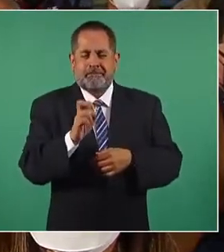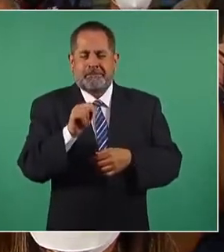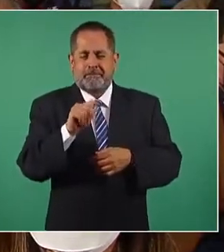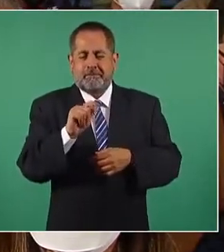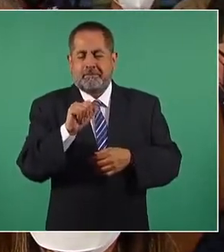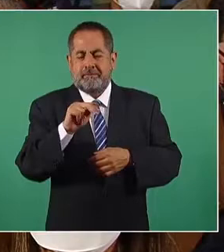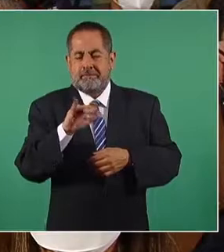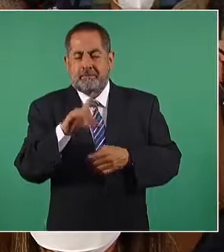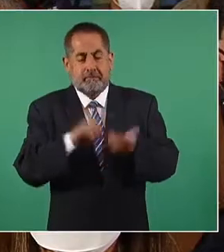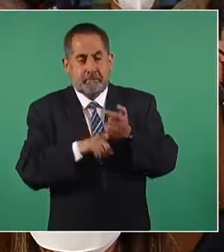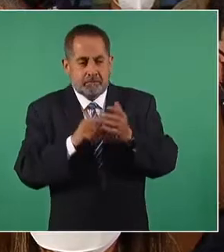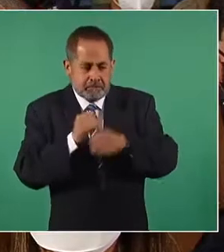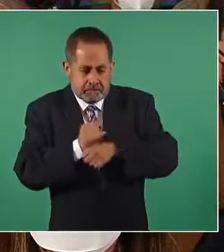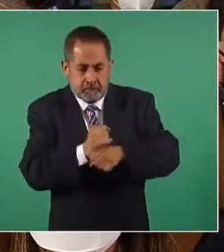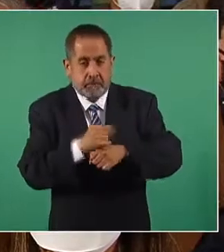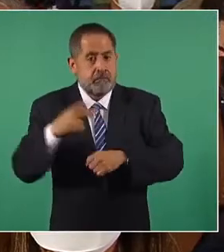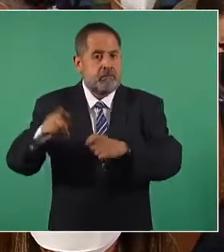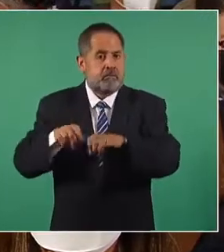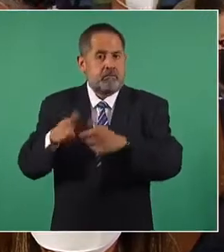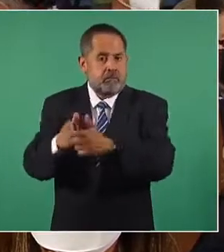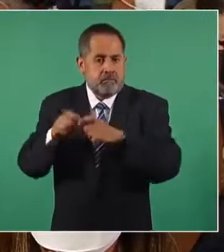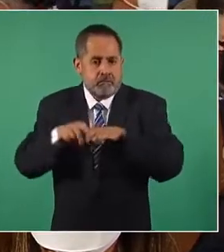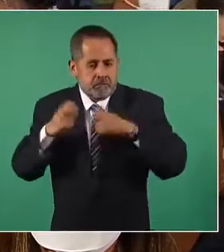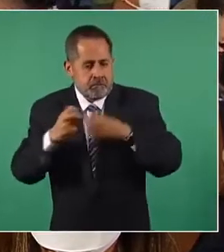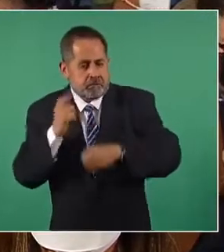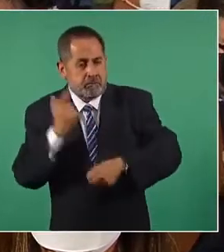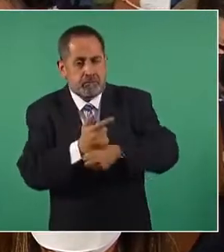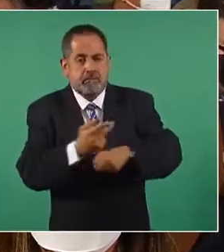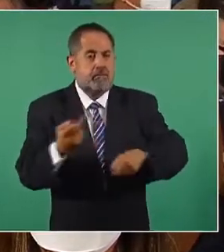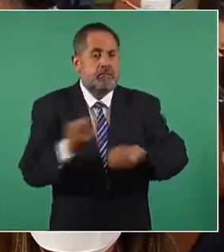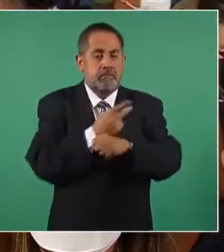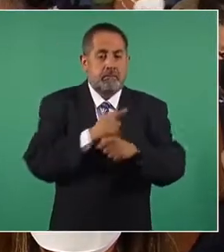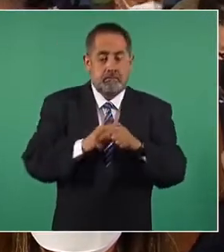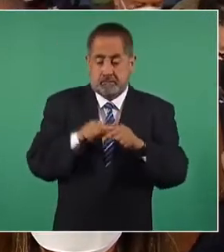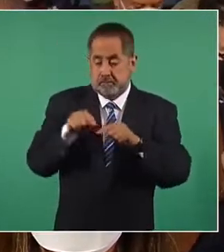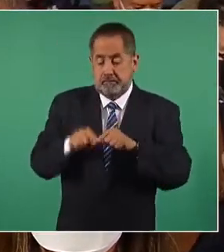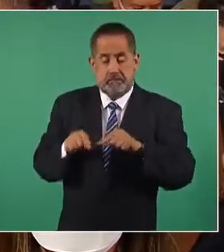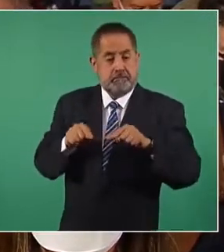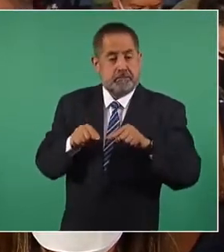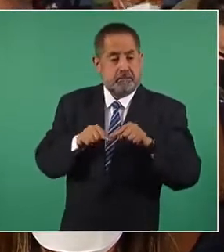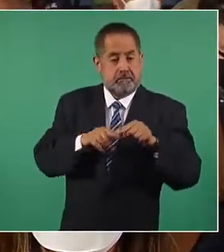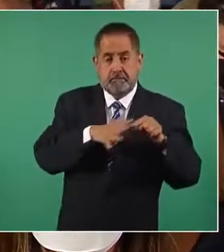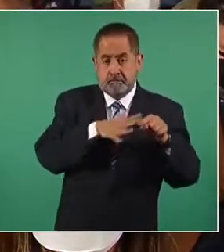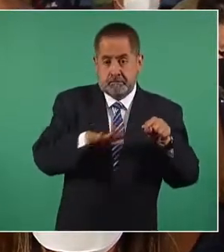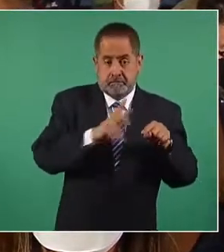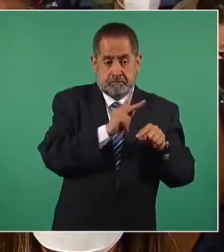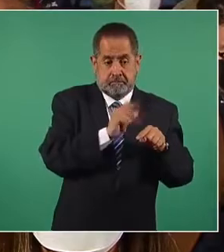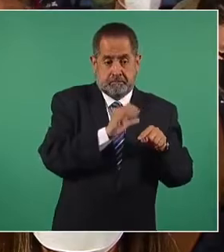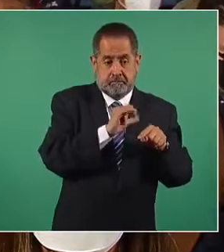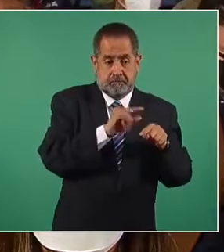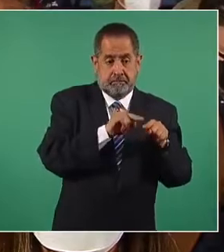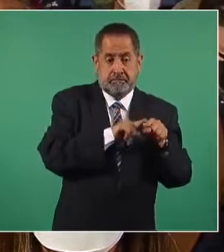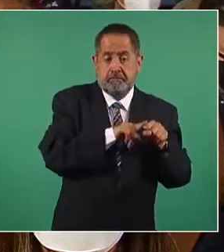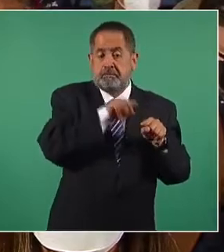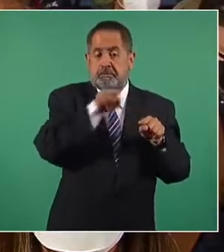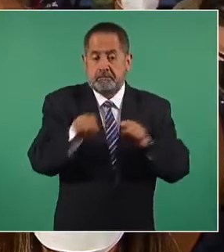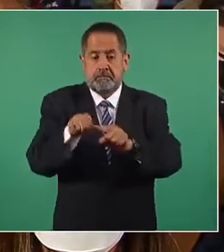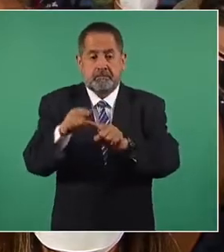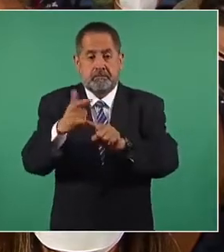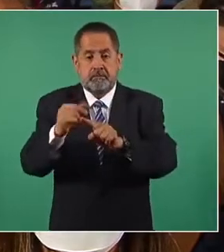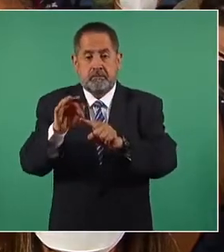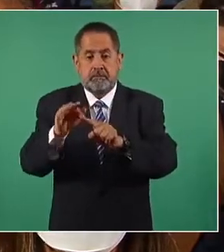ustedes investigando, su gabinete de seguridad, cómo se pasaba del Pacífico al Golfo para irse a Europa el fentanilo.